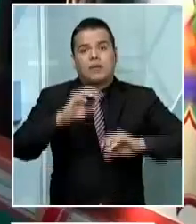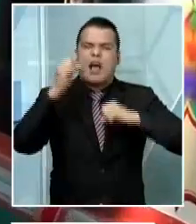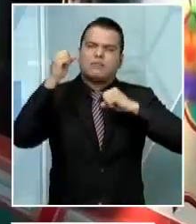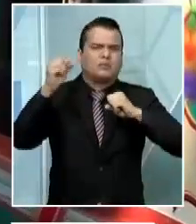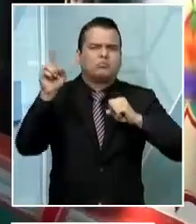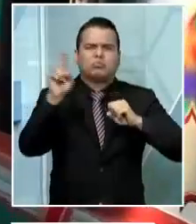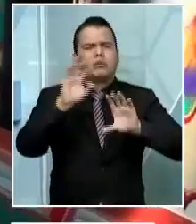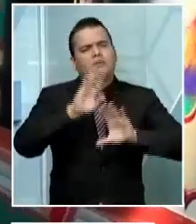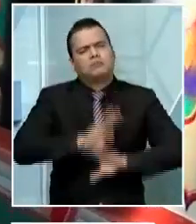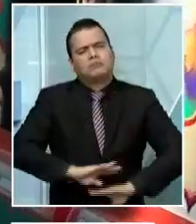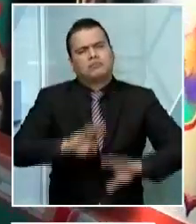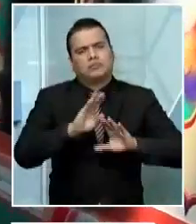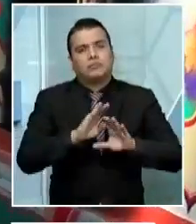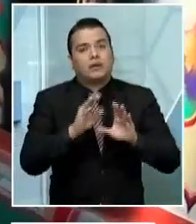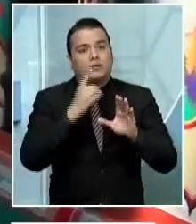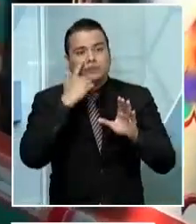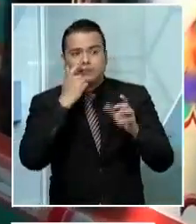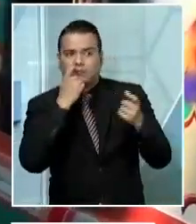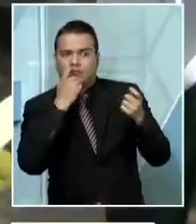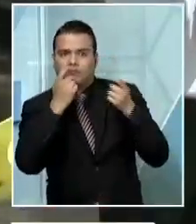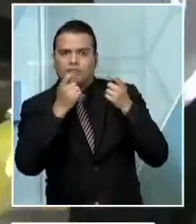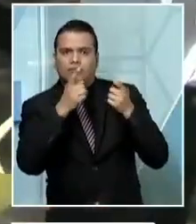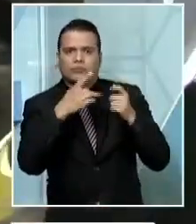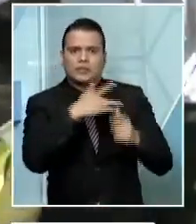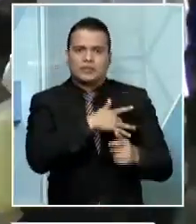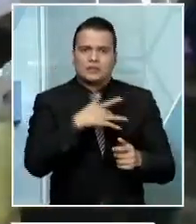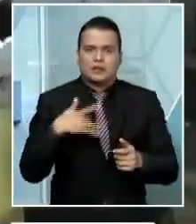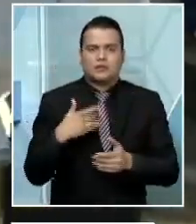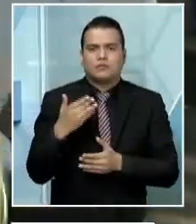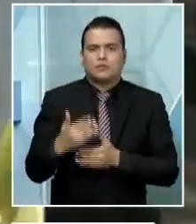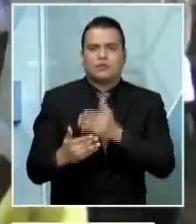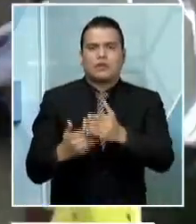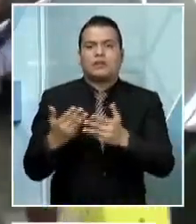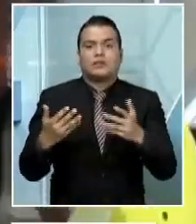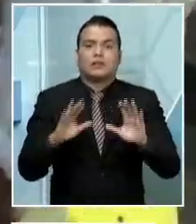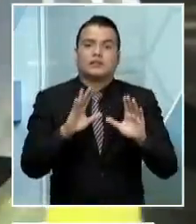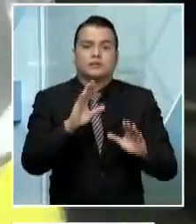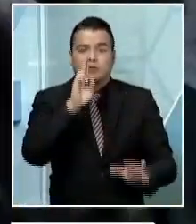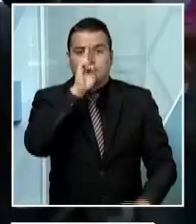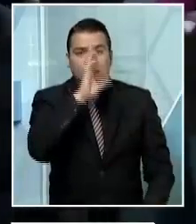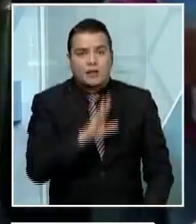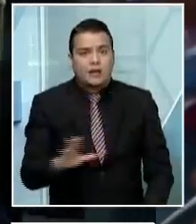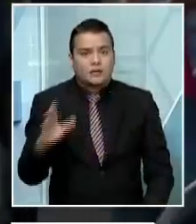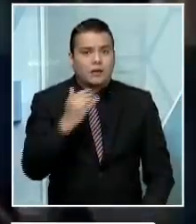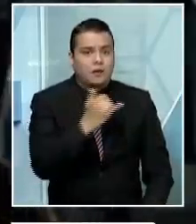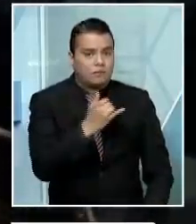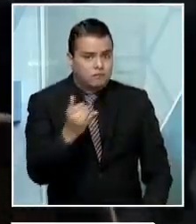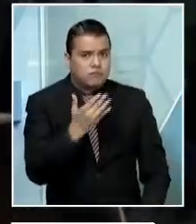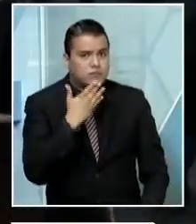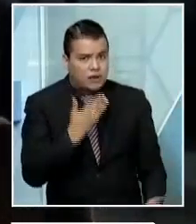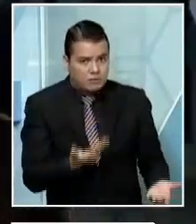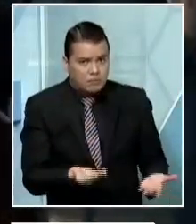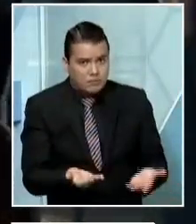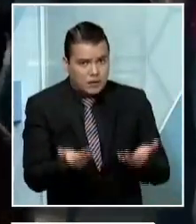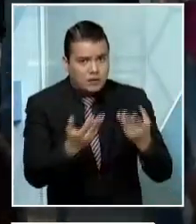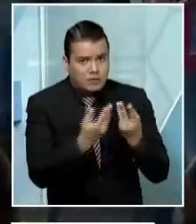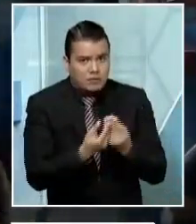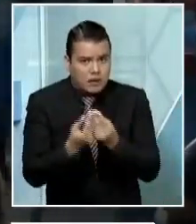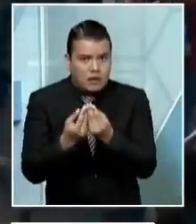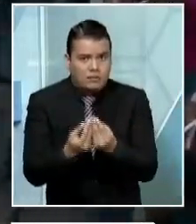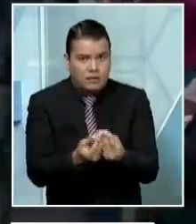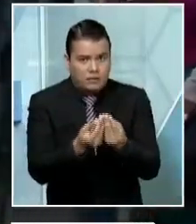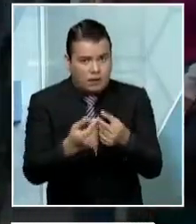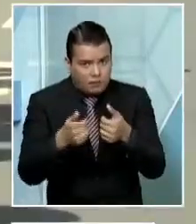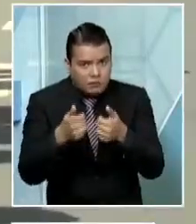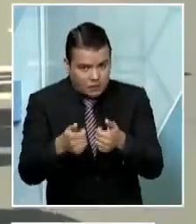todos los controles en materia de bioseguridad y de salud. Y es que en el país hay un gran debate sobre si es un momento oportuno para realizar